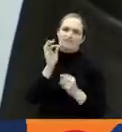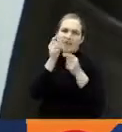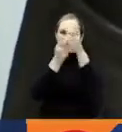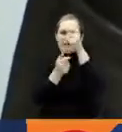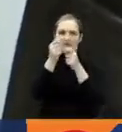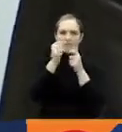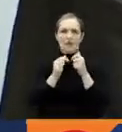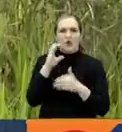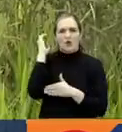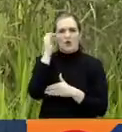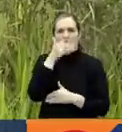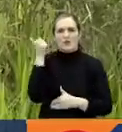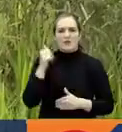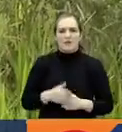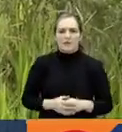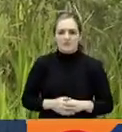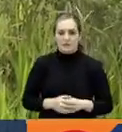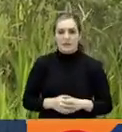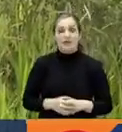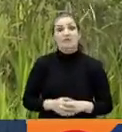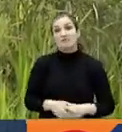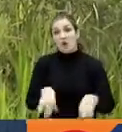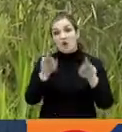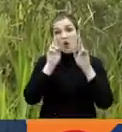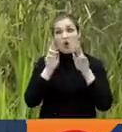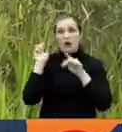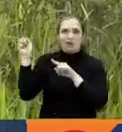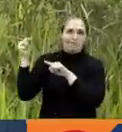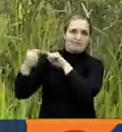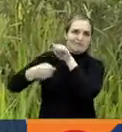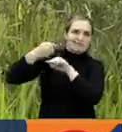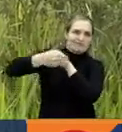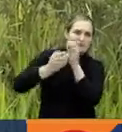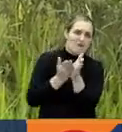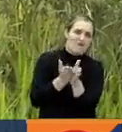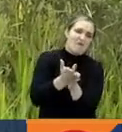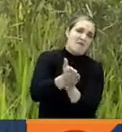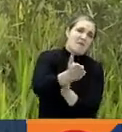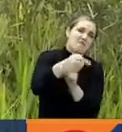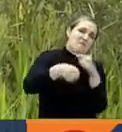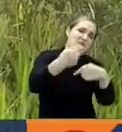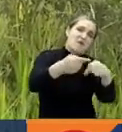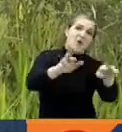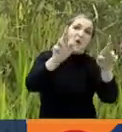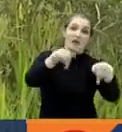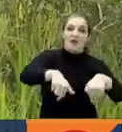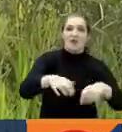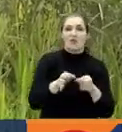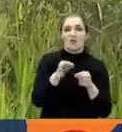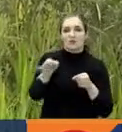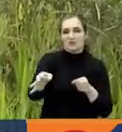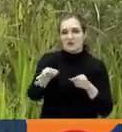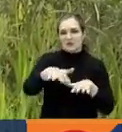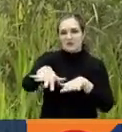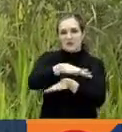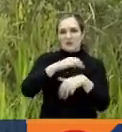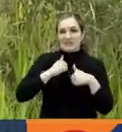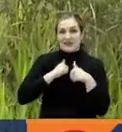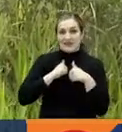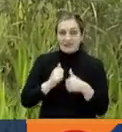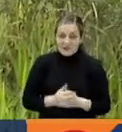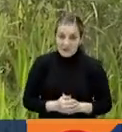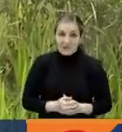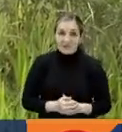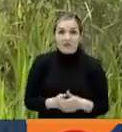Colombia. Bueno, pues esperemos que este legado perdure por mucho tiempo aquí en el municipio de Pitalito. Nosotros